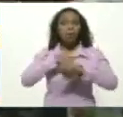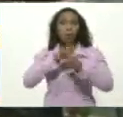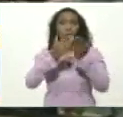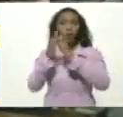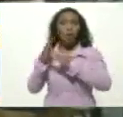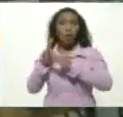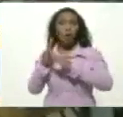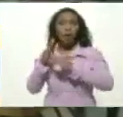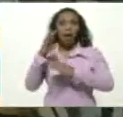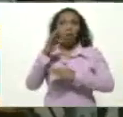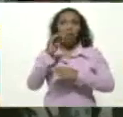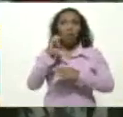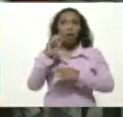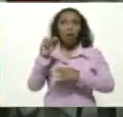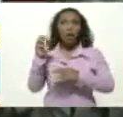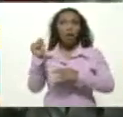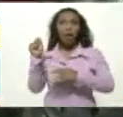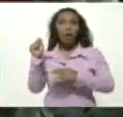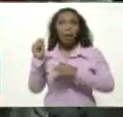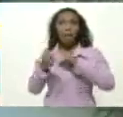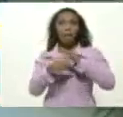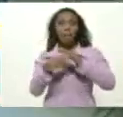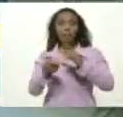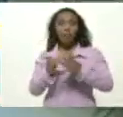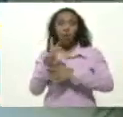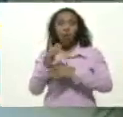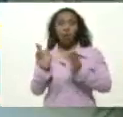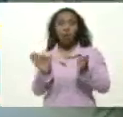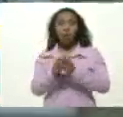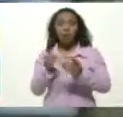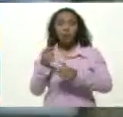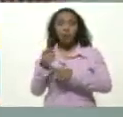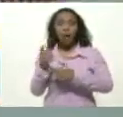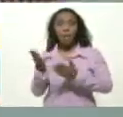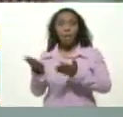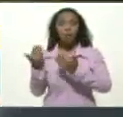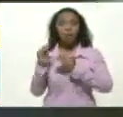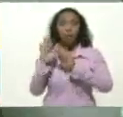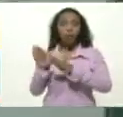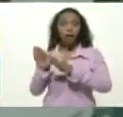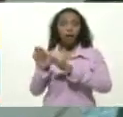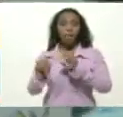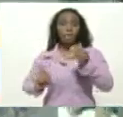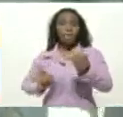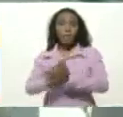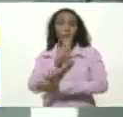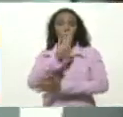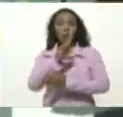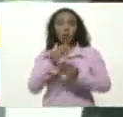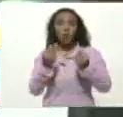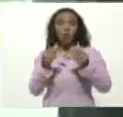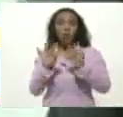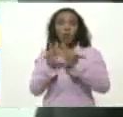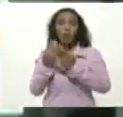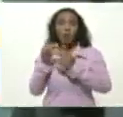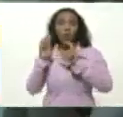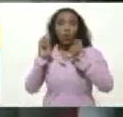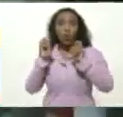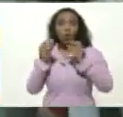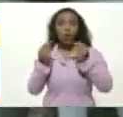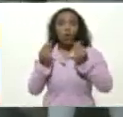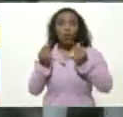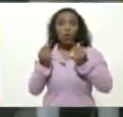Safonada, el Fondo de Desarrollo Microfinanciero. Y bueno, así apoyar e impulsar la economía familiar, la nueva economía,